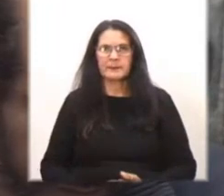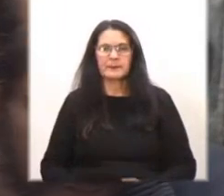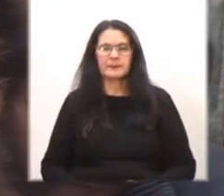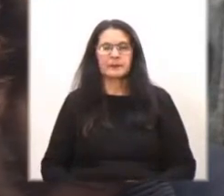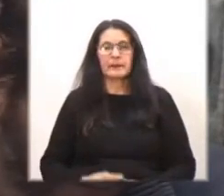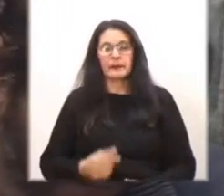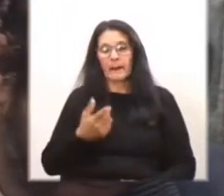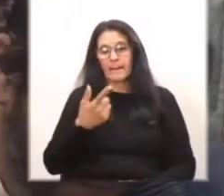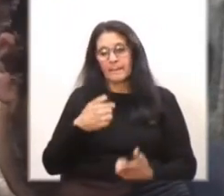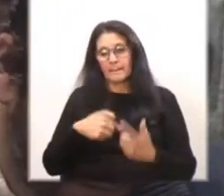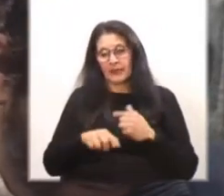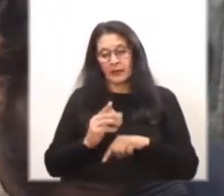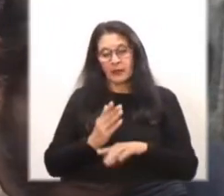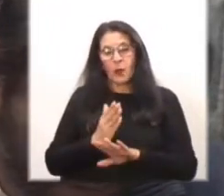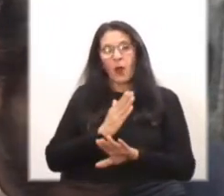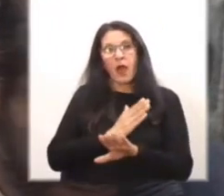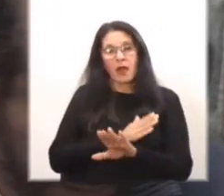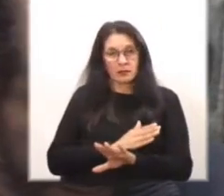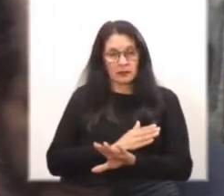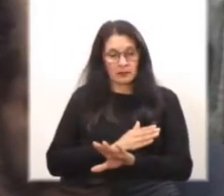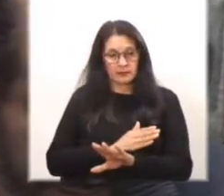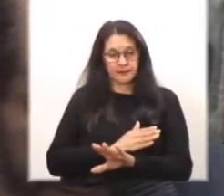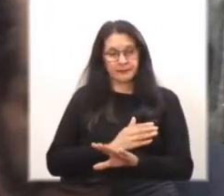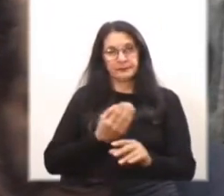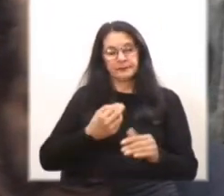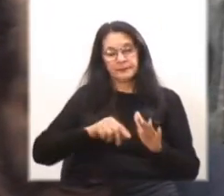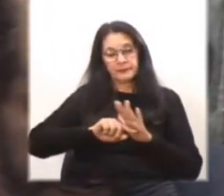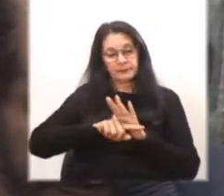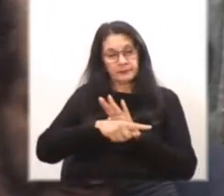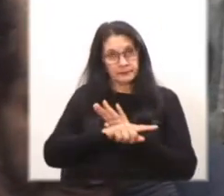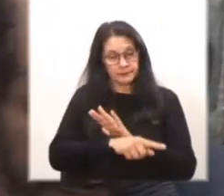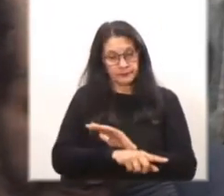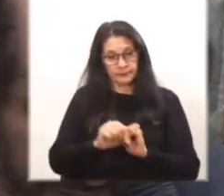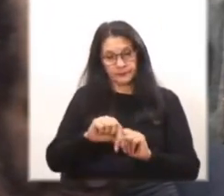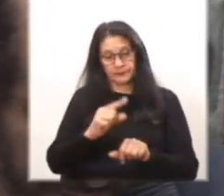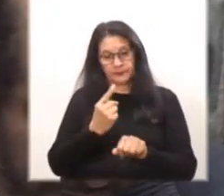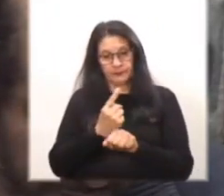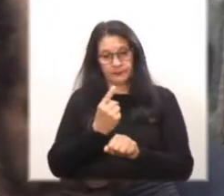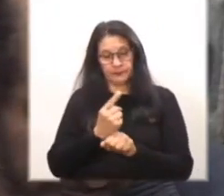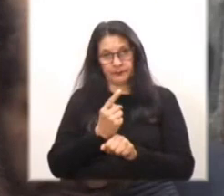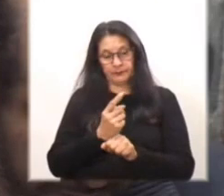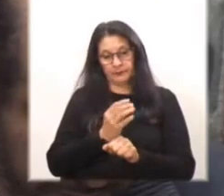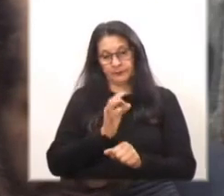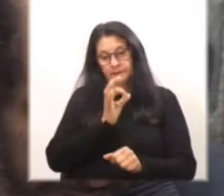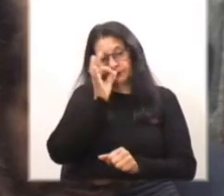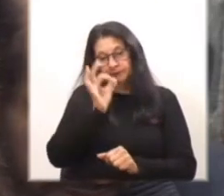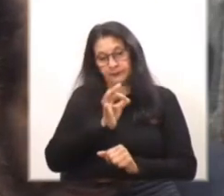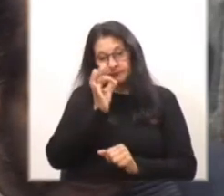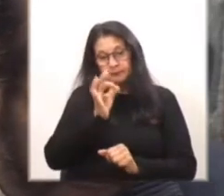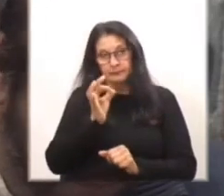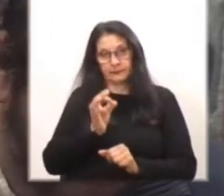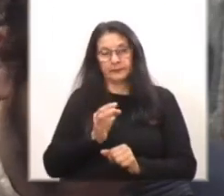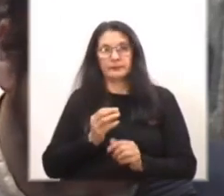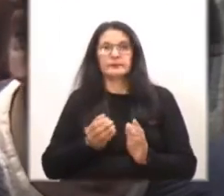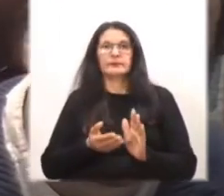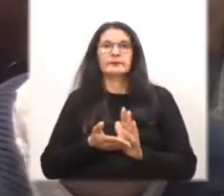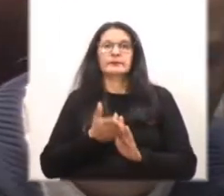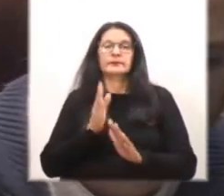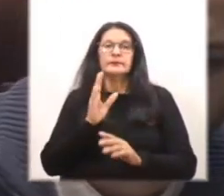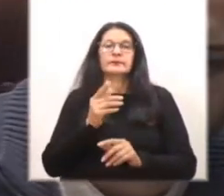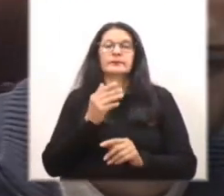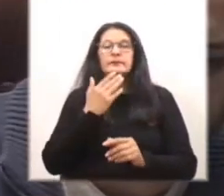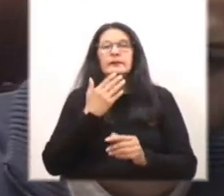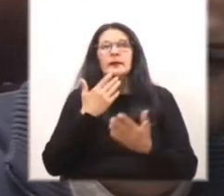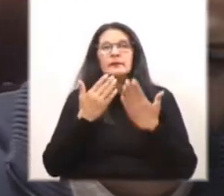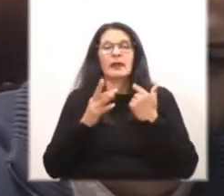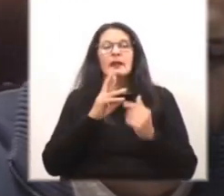Pero antes de entrar en la profundidad de esta primera intervención, que seguramente va a desembocar en la respuesta